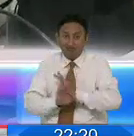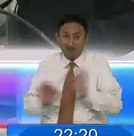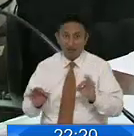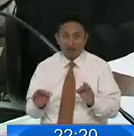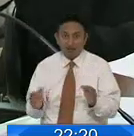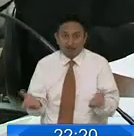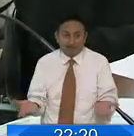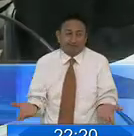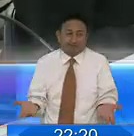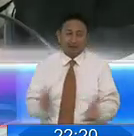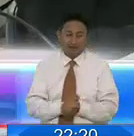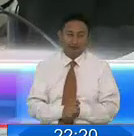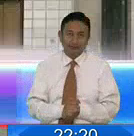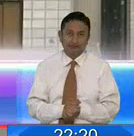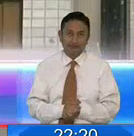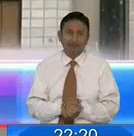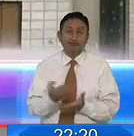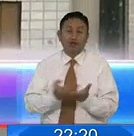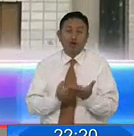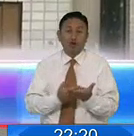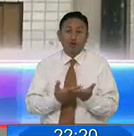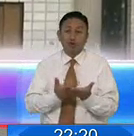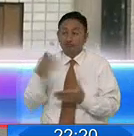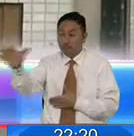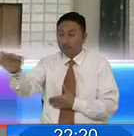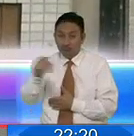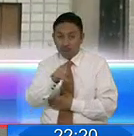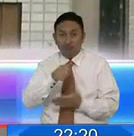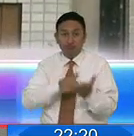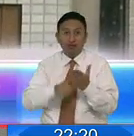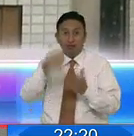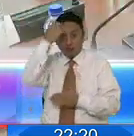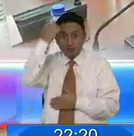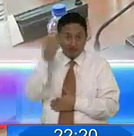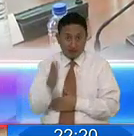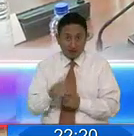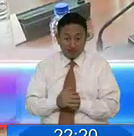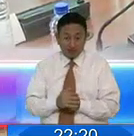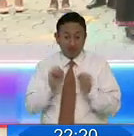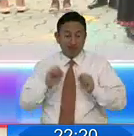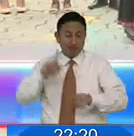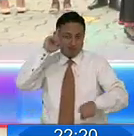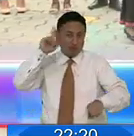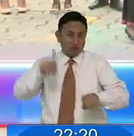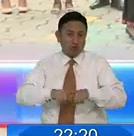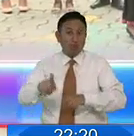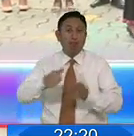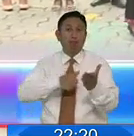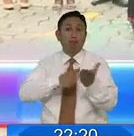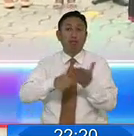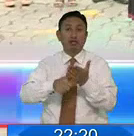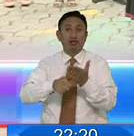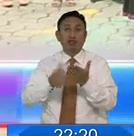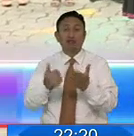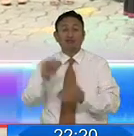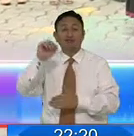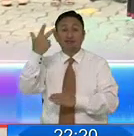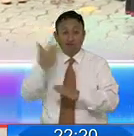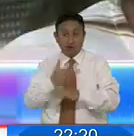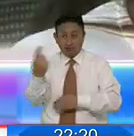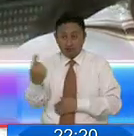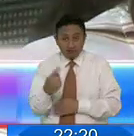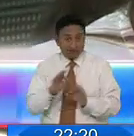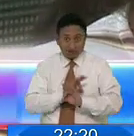la sesión que se llevó a cabo sin ningún representante del ministerio de educación se resolvió que si la ministra no se presenta en una tercera ocasión